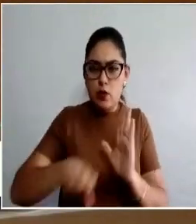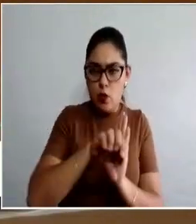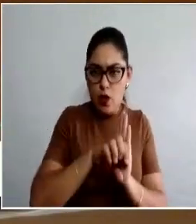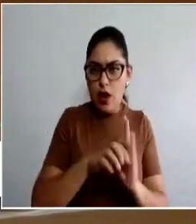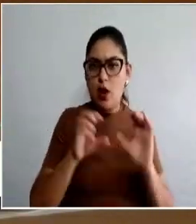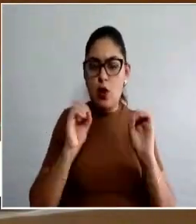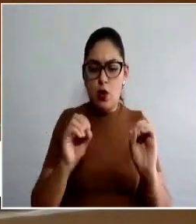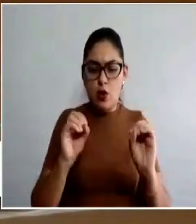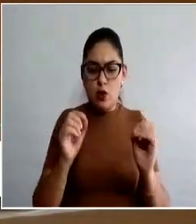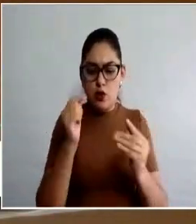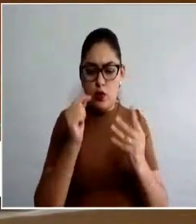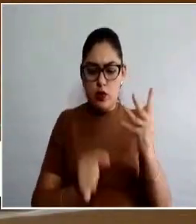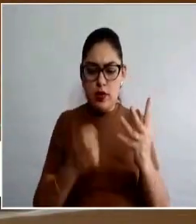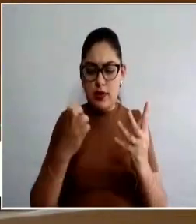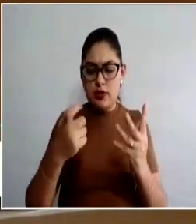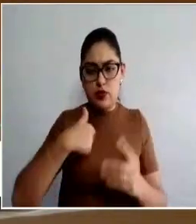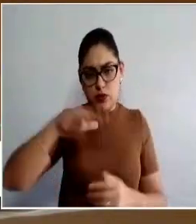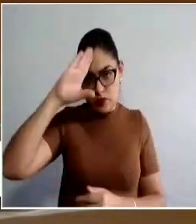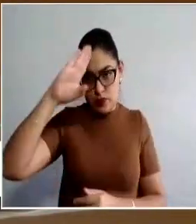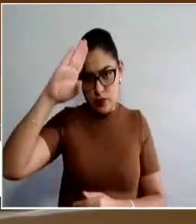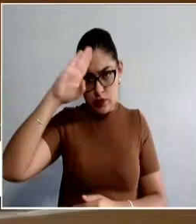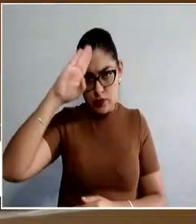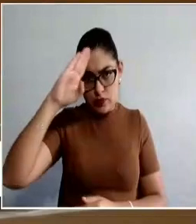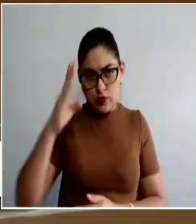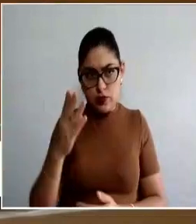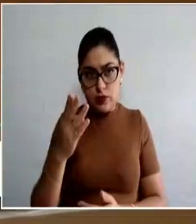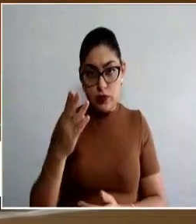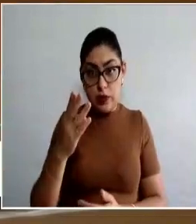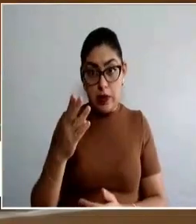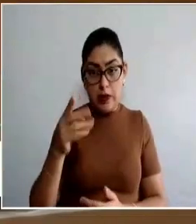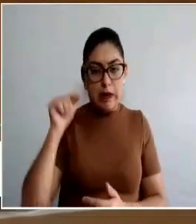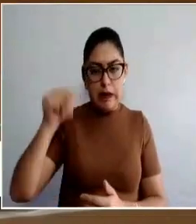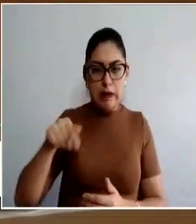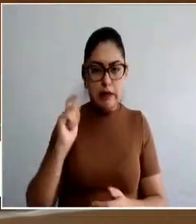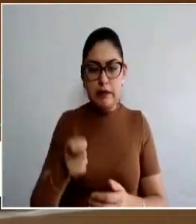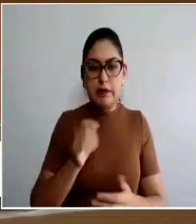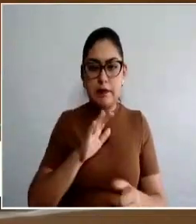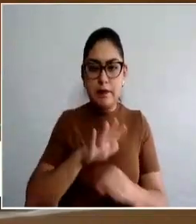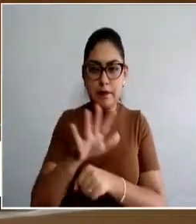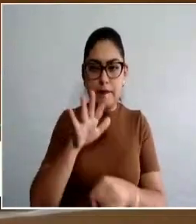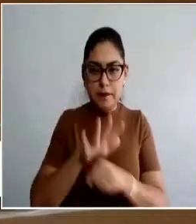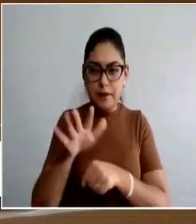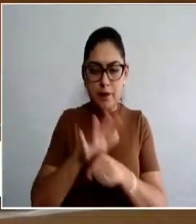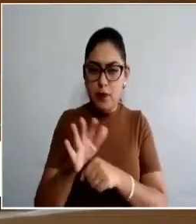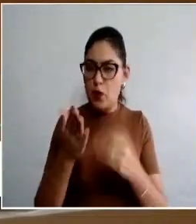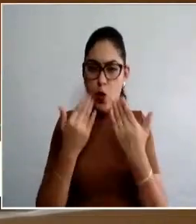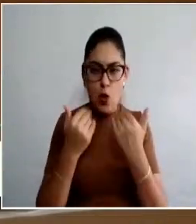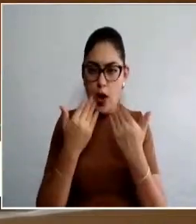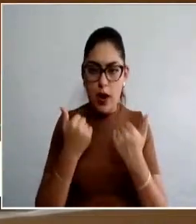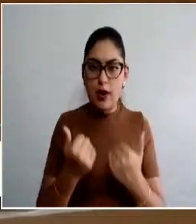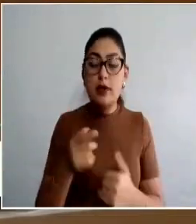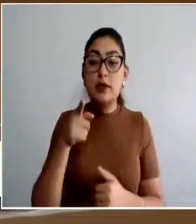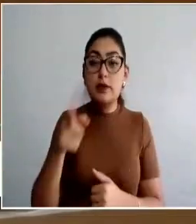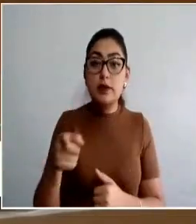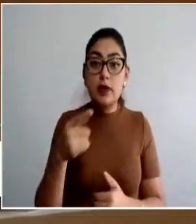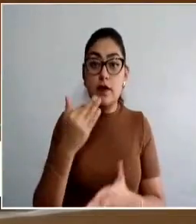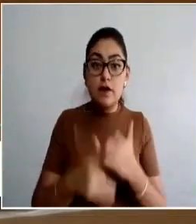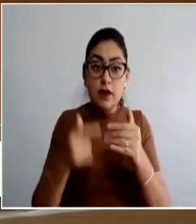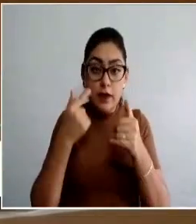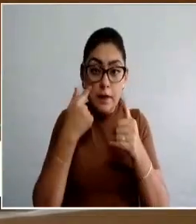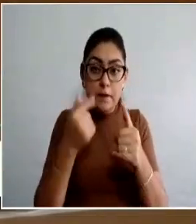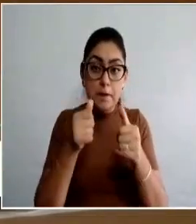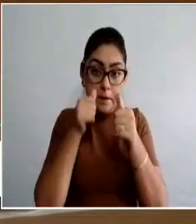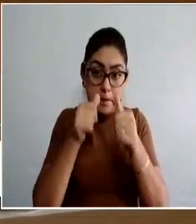ahí que no baste con la sola afirmación del actor para señalar que cumplió con la materia del observado sino que en todo caso le